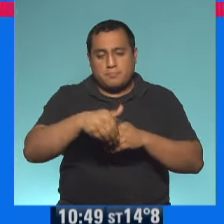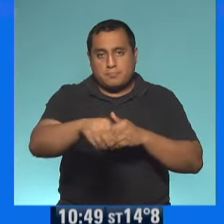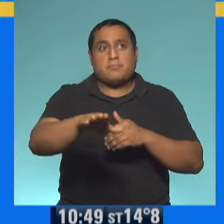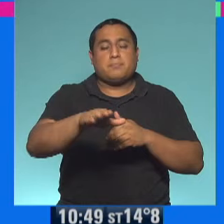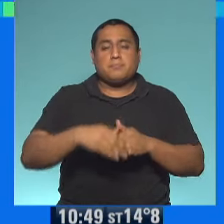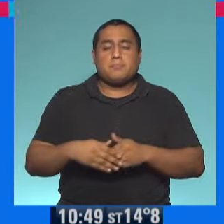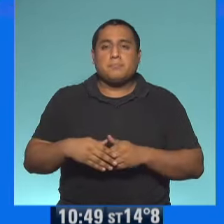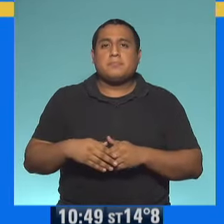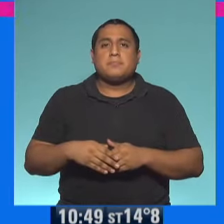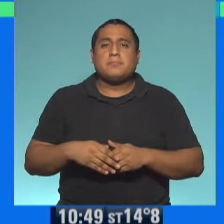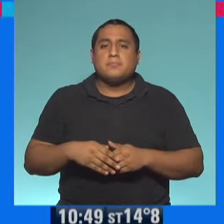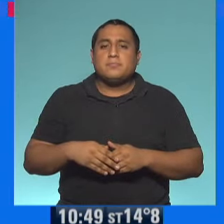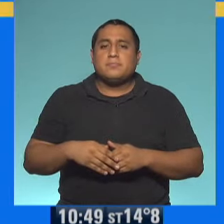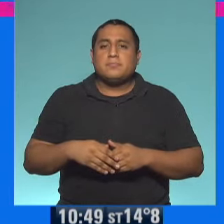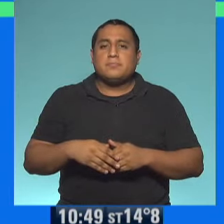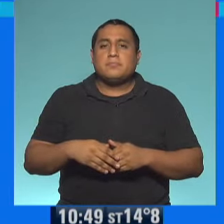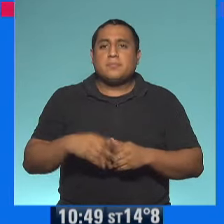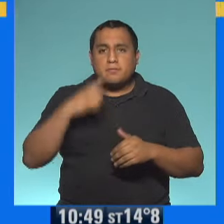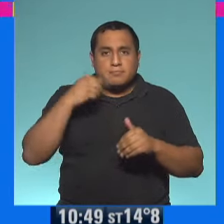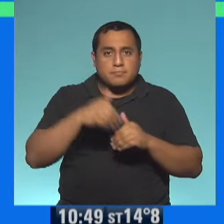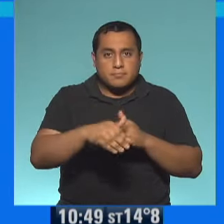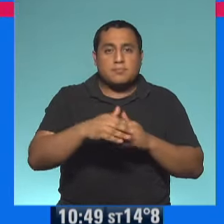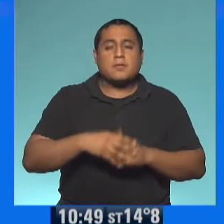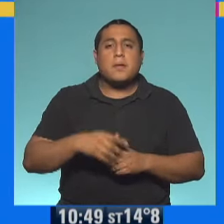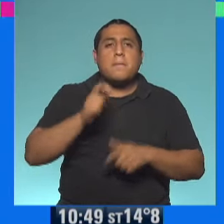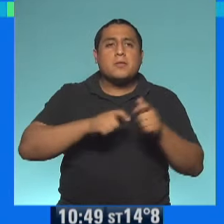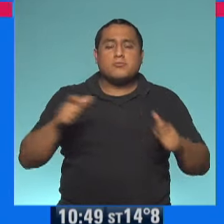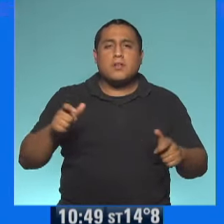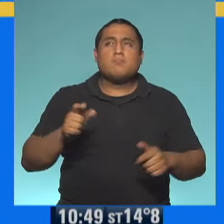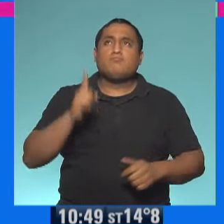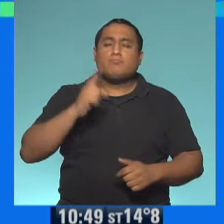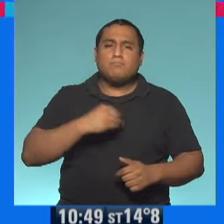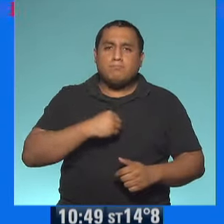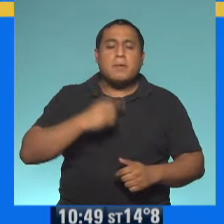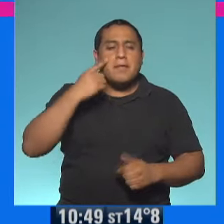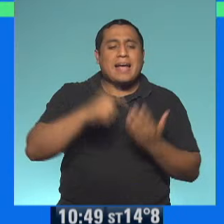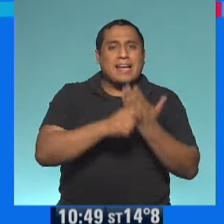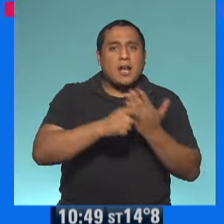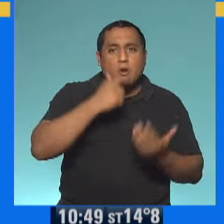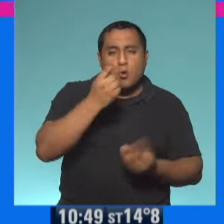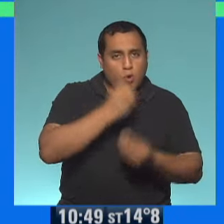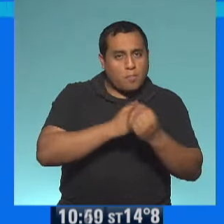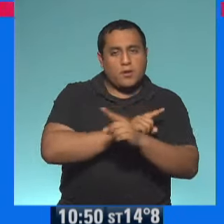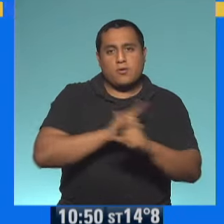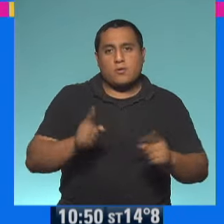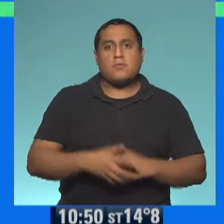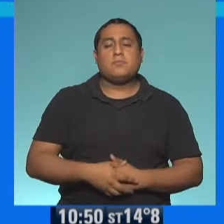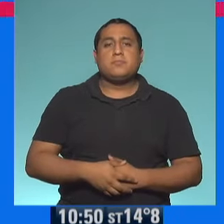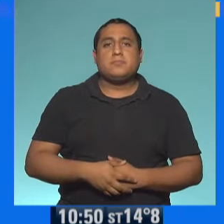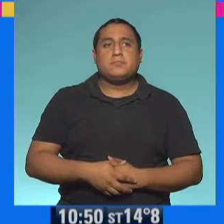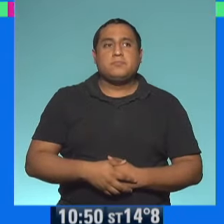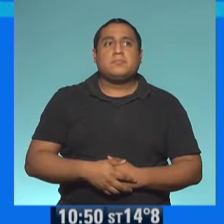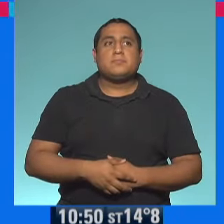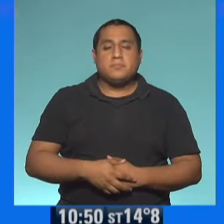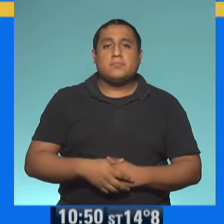Los 40 días siguientes, a lo largo de la cuaresma Pascua, los cristianos evitaban comer carnes rojas. Exactamente, sí, sí, el carnaval es como